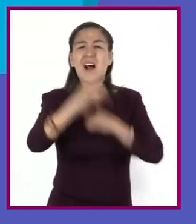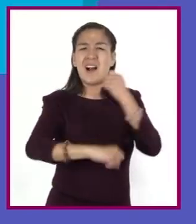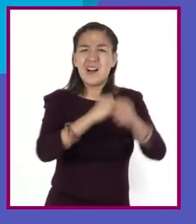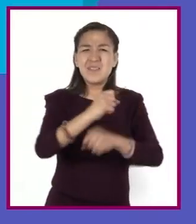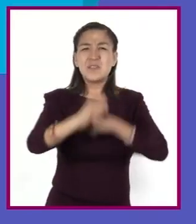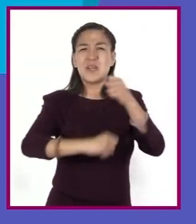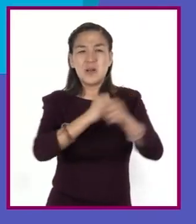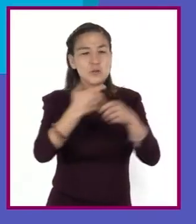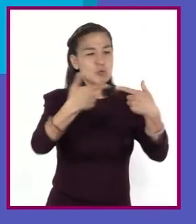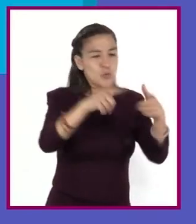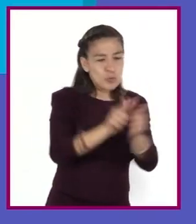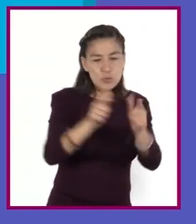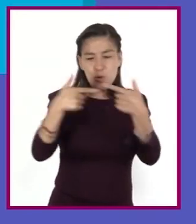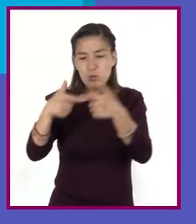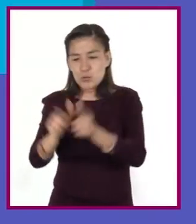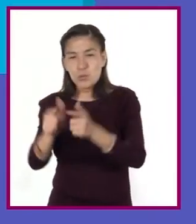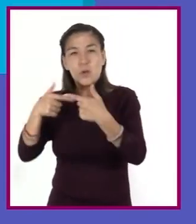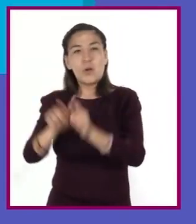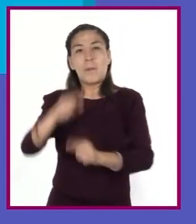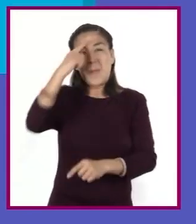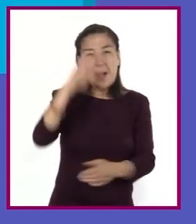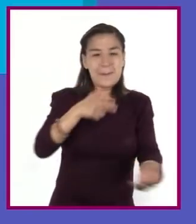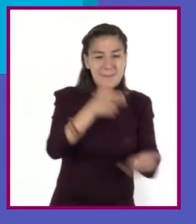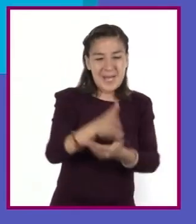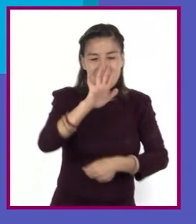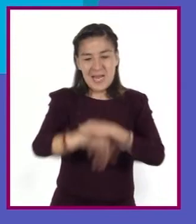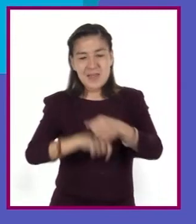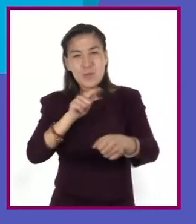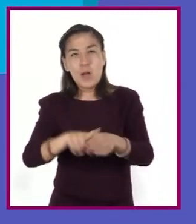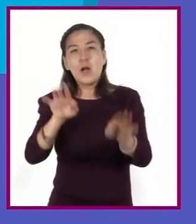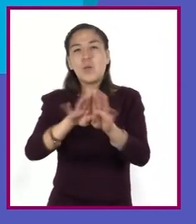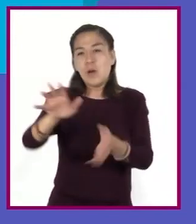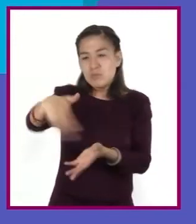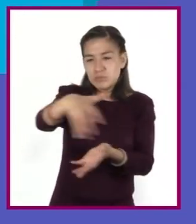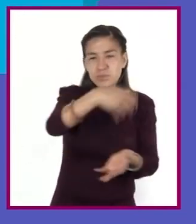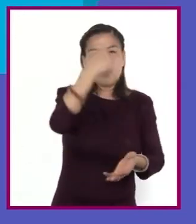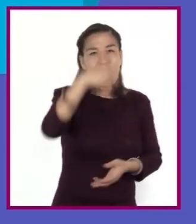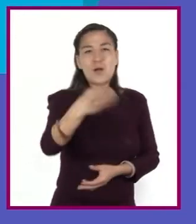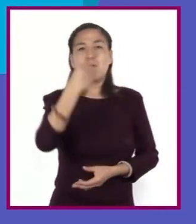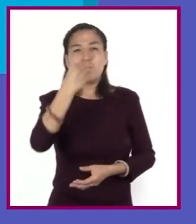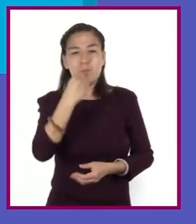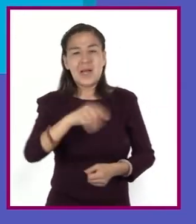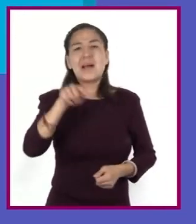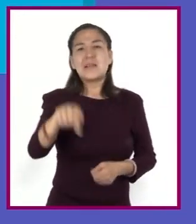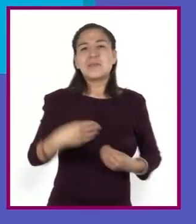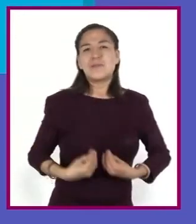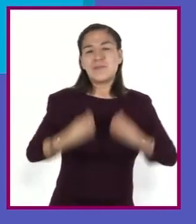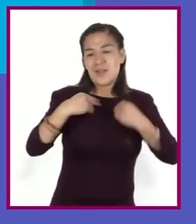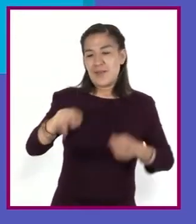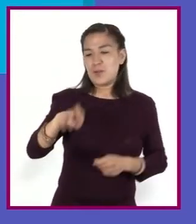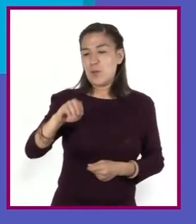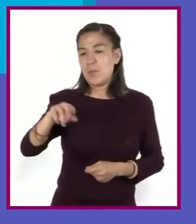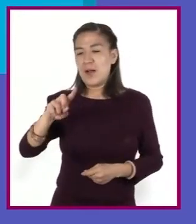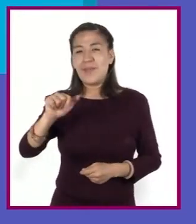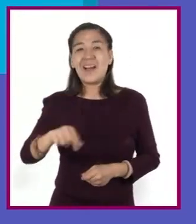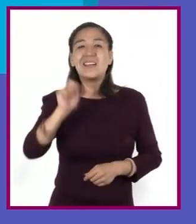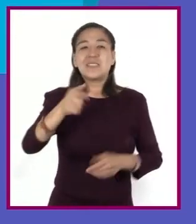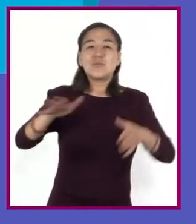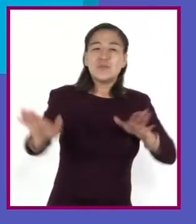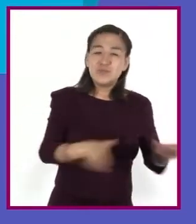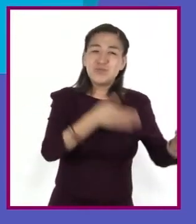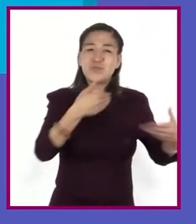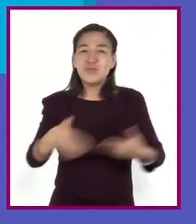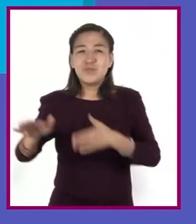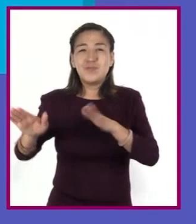agruparon en bandas de cazadores y recolectores que llevaban una vida nómada, es decir, caminaban de un lugar a otro en busca